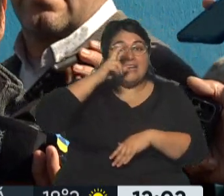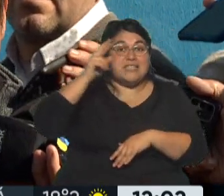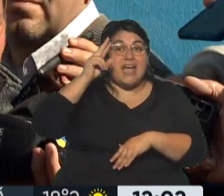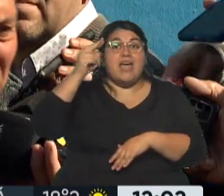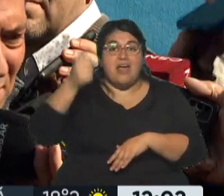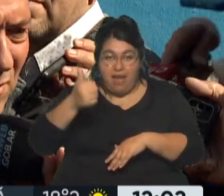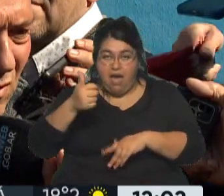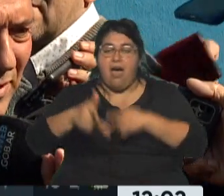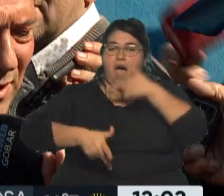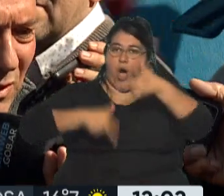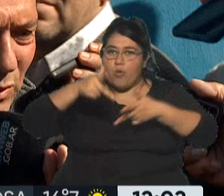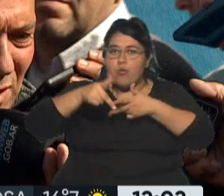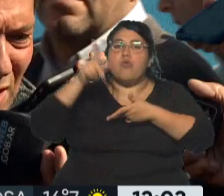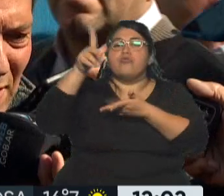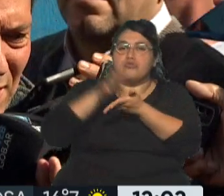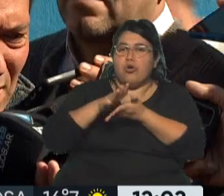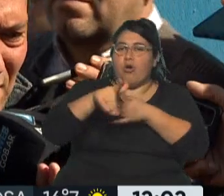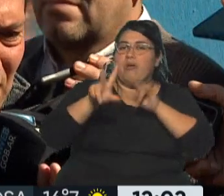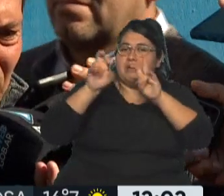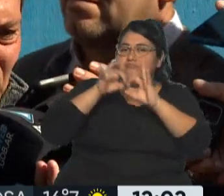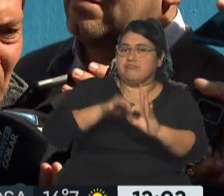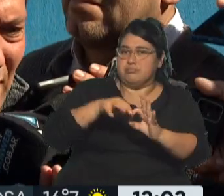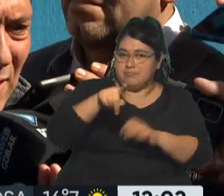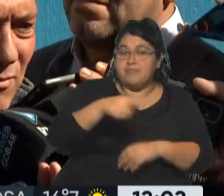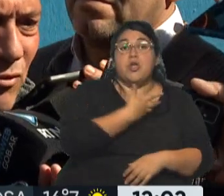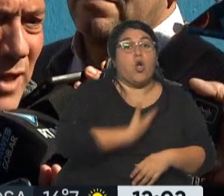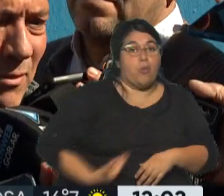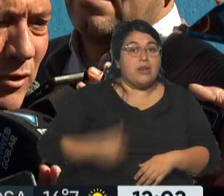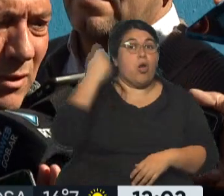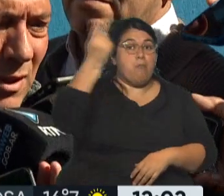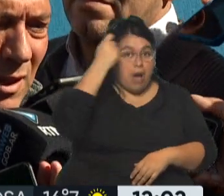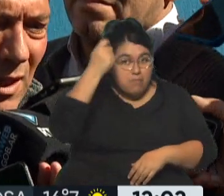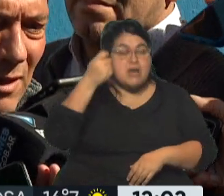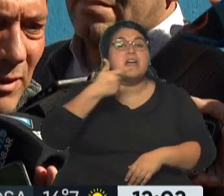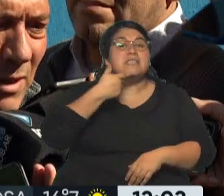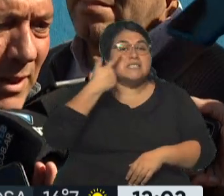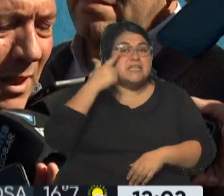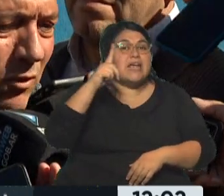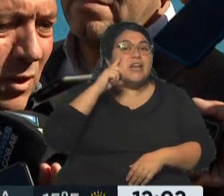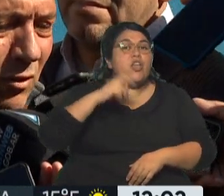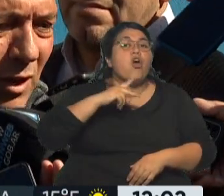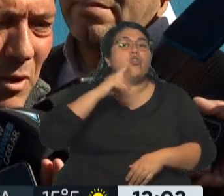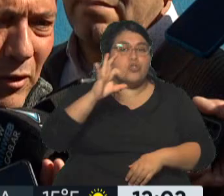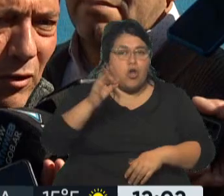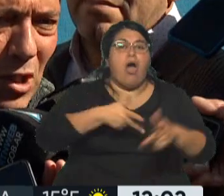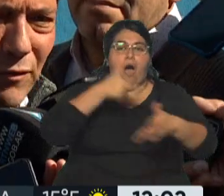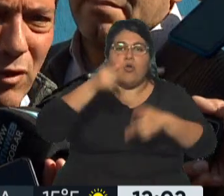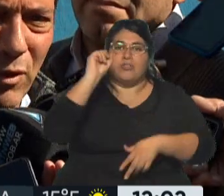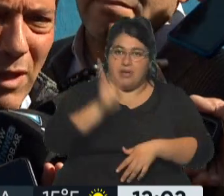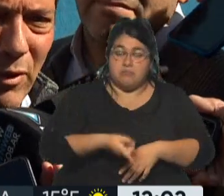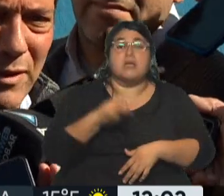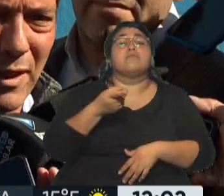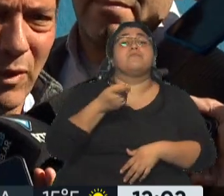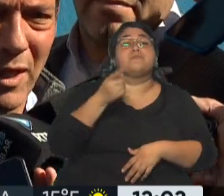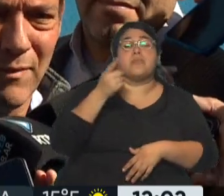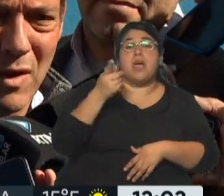se pronunció la misma línea al igual que el Gobernador de la Pampa Sergio siriotto similar postura también tomaron